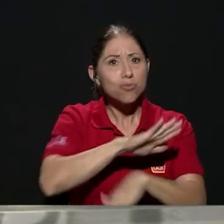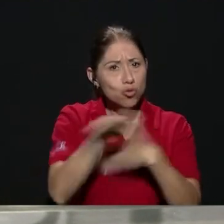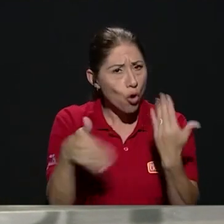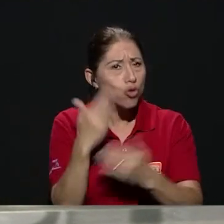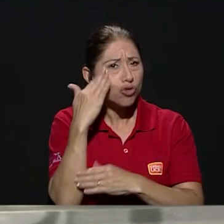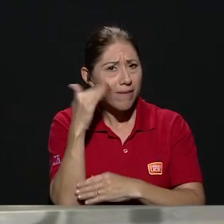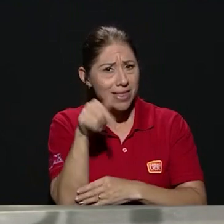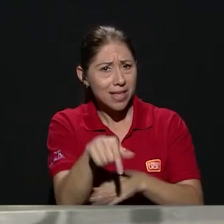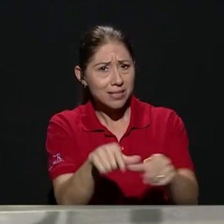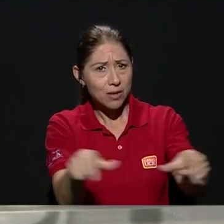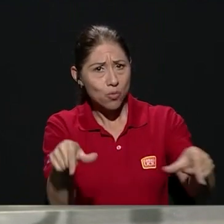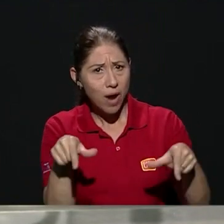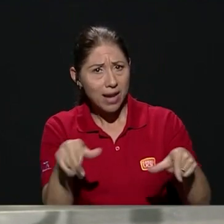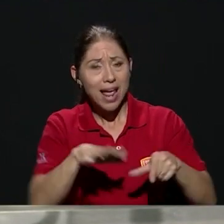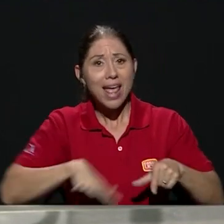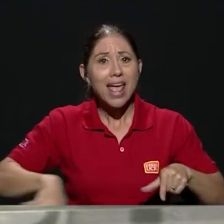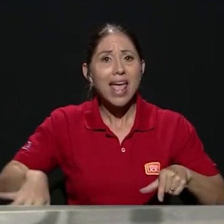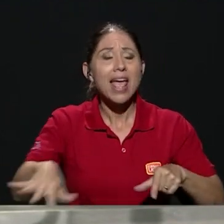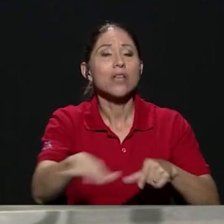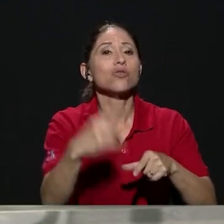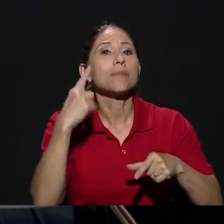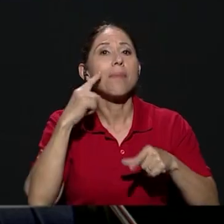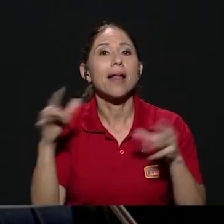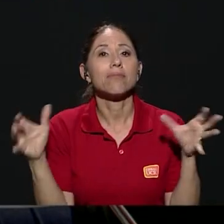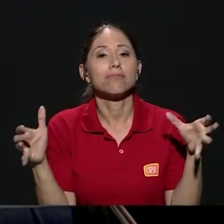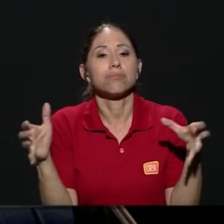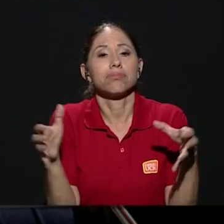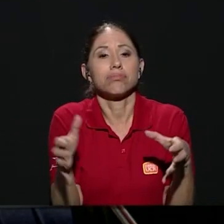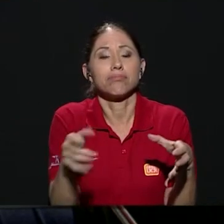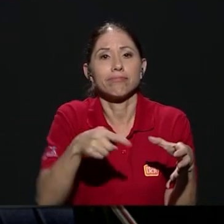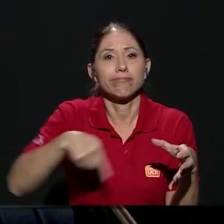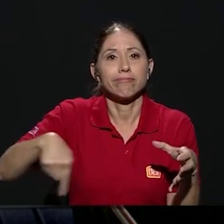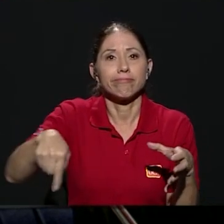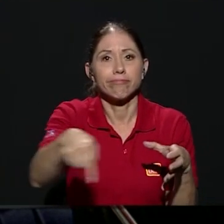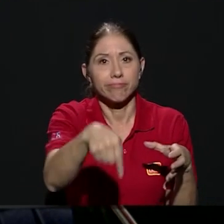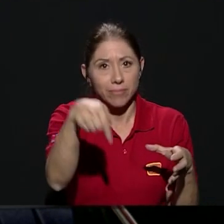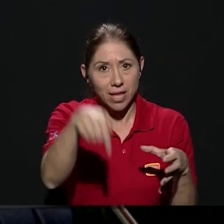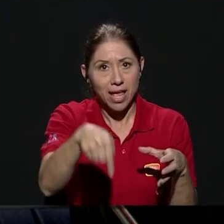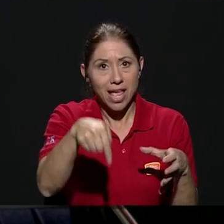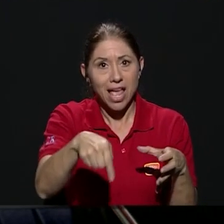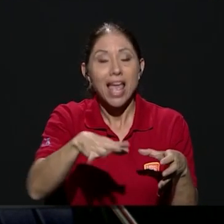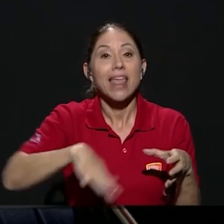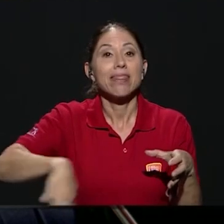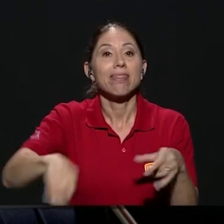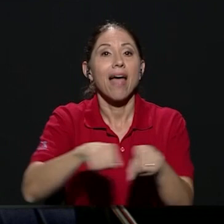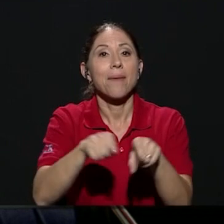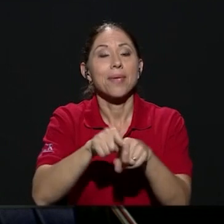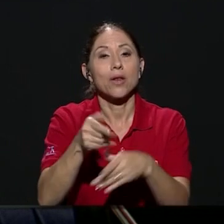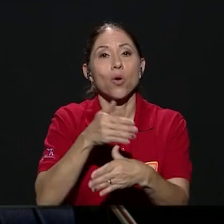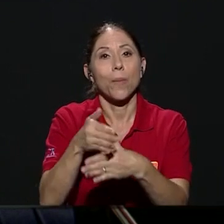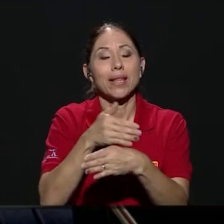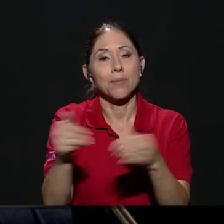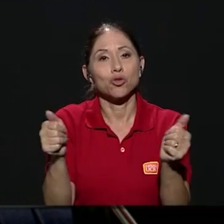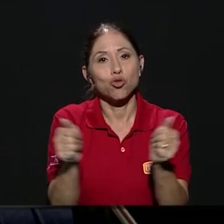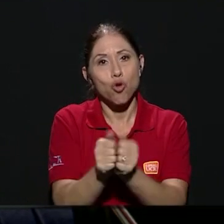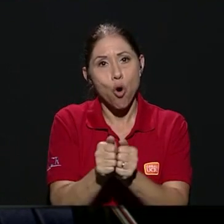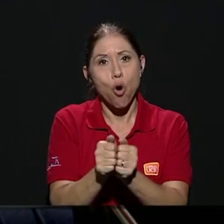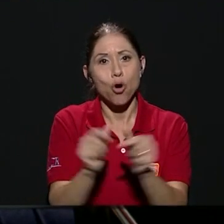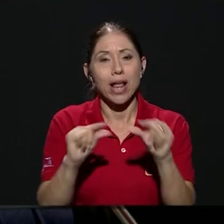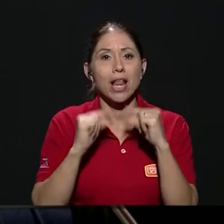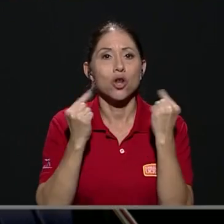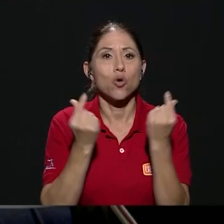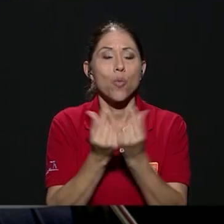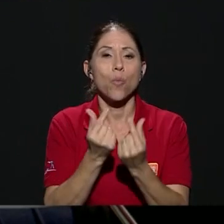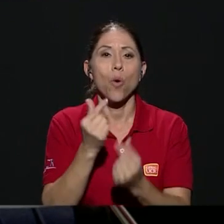todos y que es un espacio de contención. Este espacio lo compartimos también con el grupo de